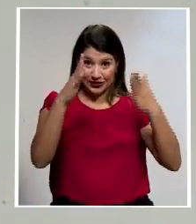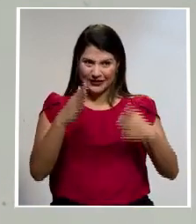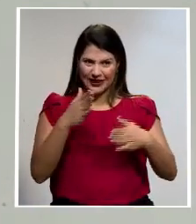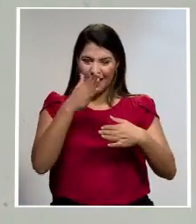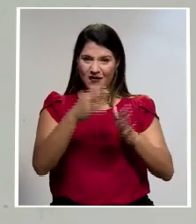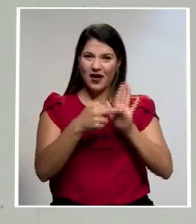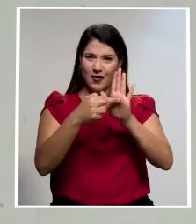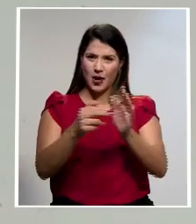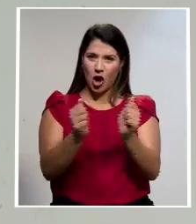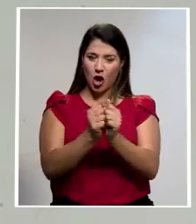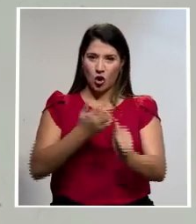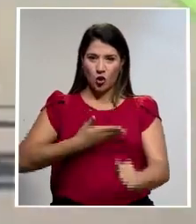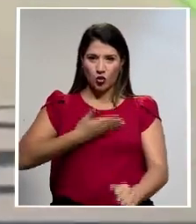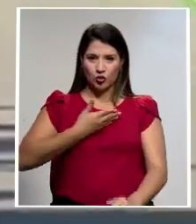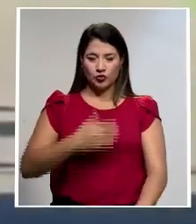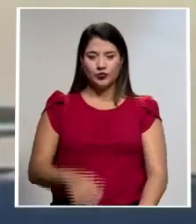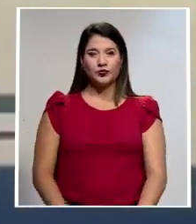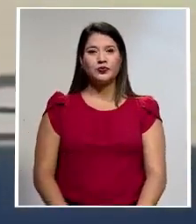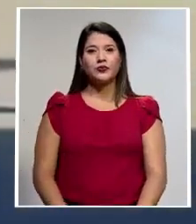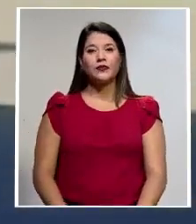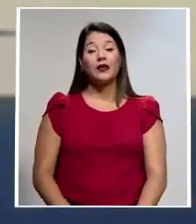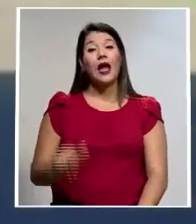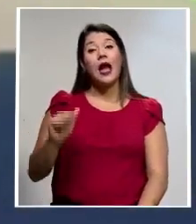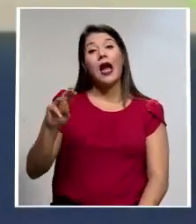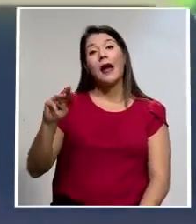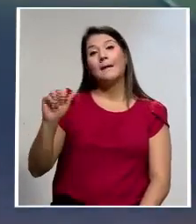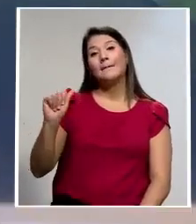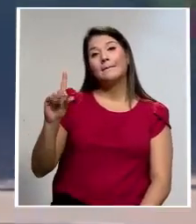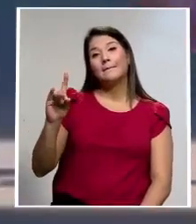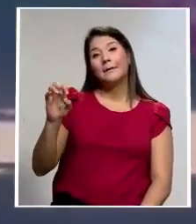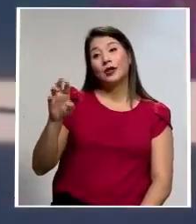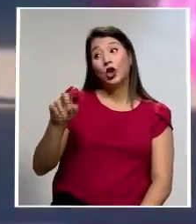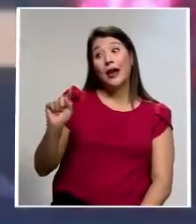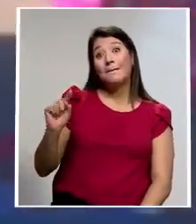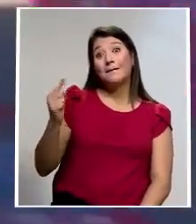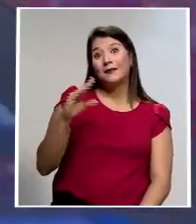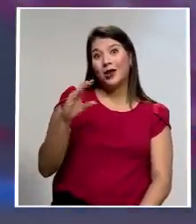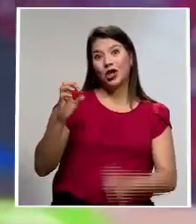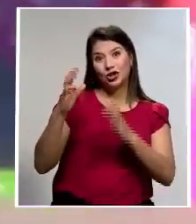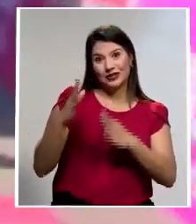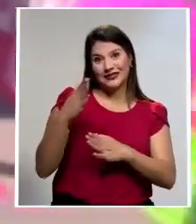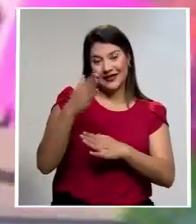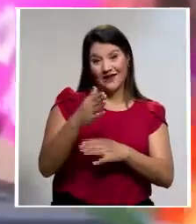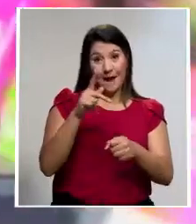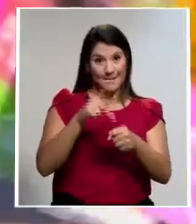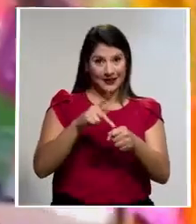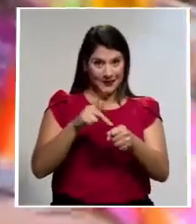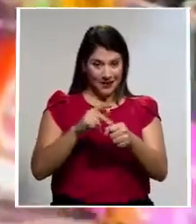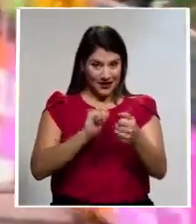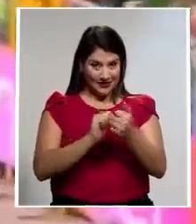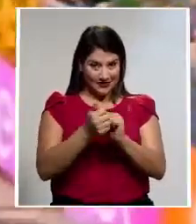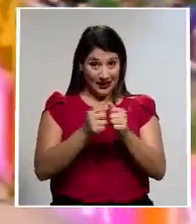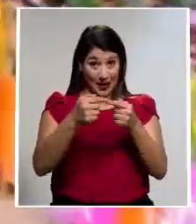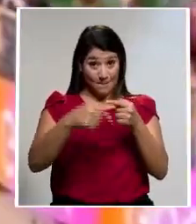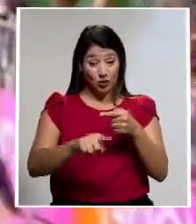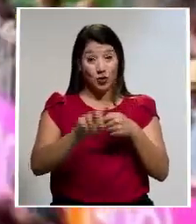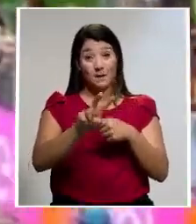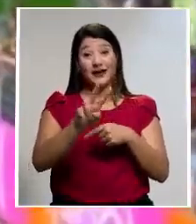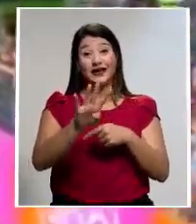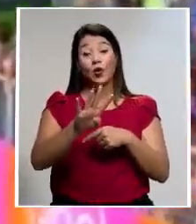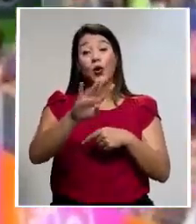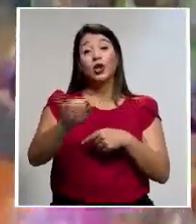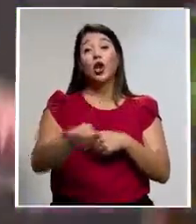orgullo representando. Andrei Amador será el primer costarricense en participar en estas justas el próximo 24